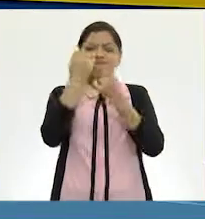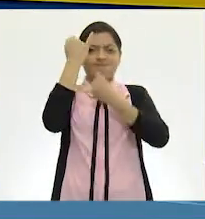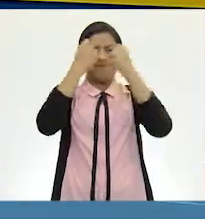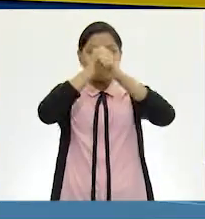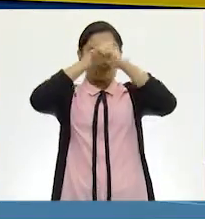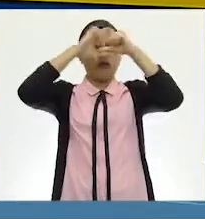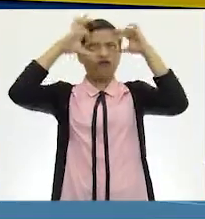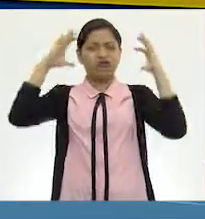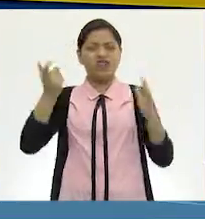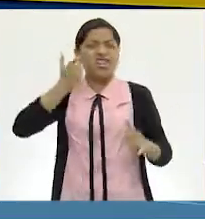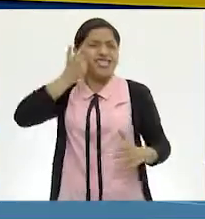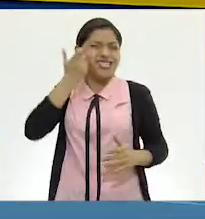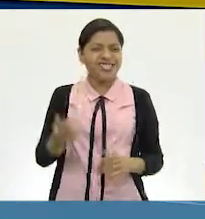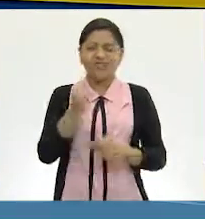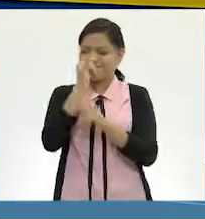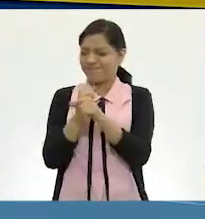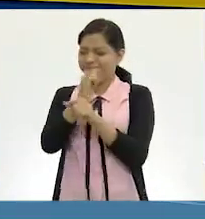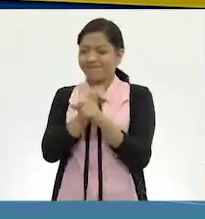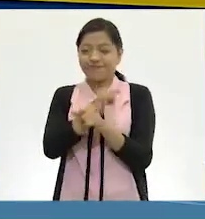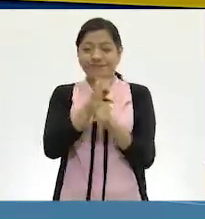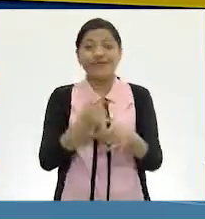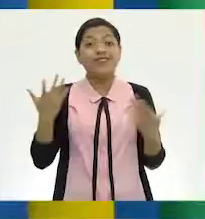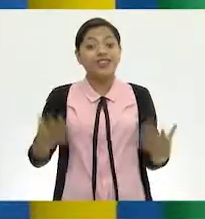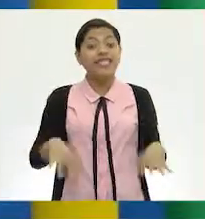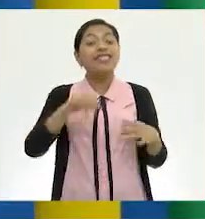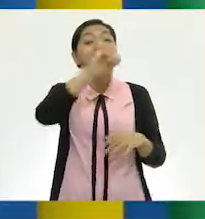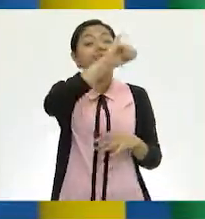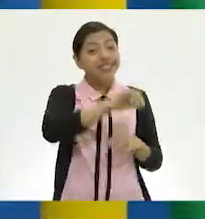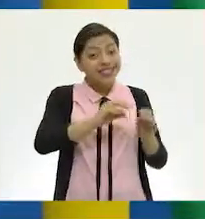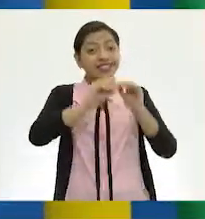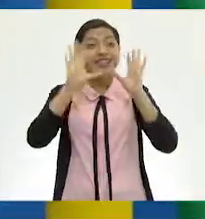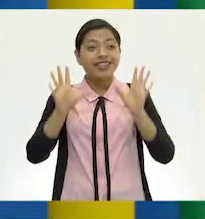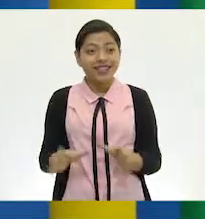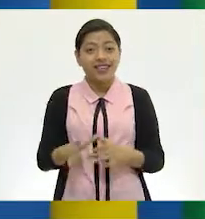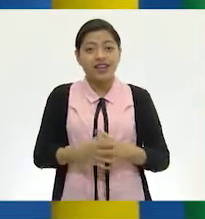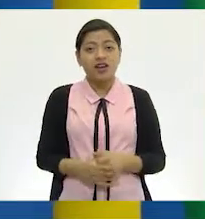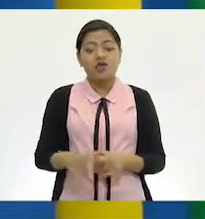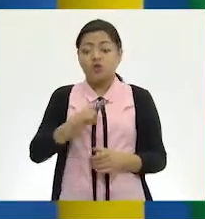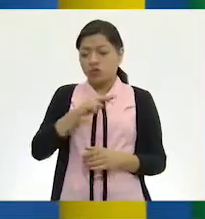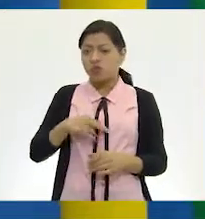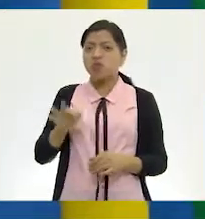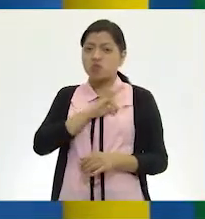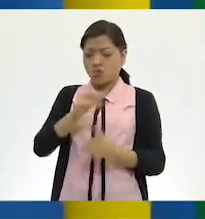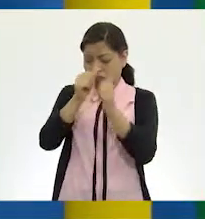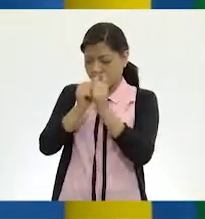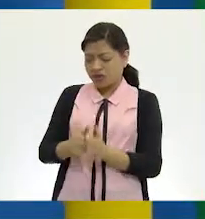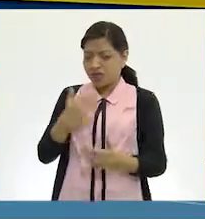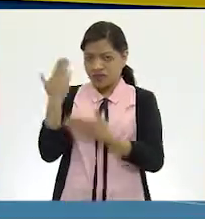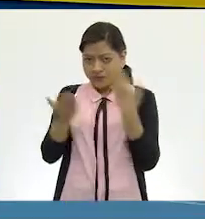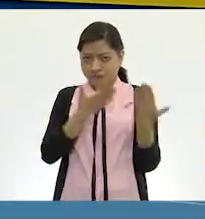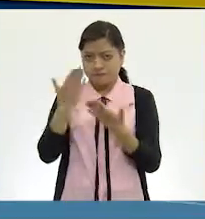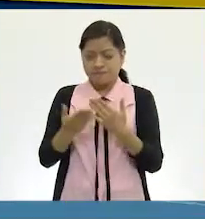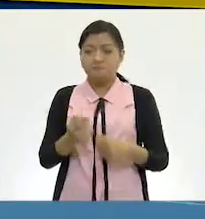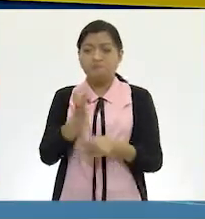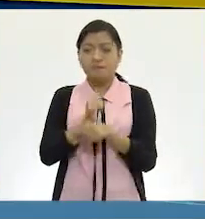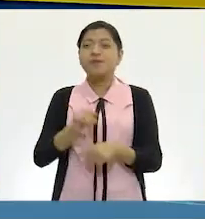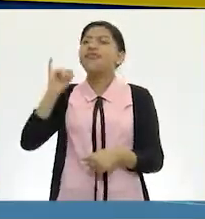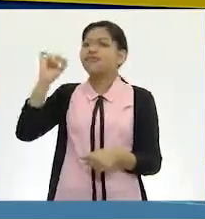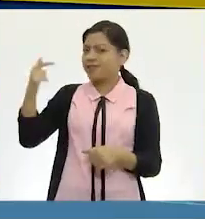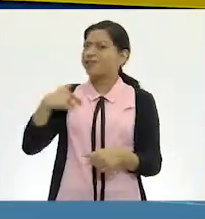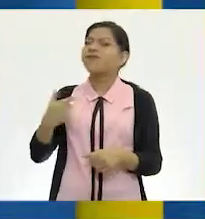con los kilos de ganas de seguir investigando. Por supuesto. ¿Nosotros nos podemos quedar investigando? Sí, yo quiero seguir leyendo. Muy